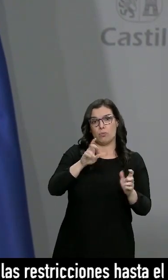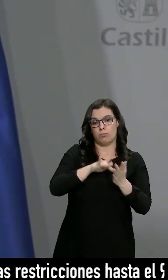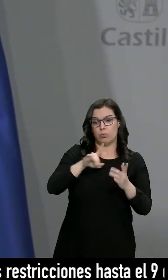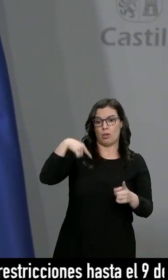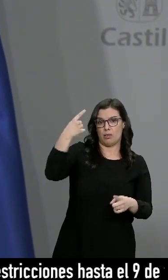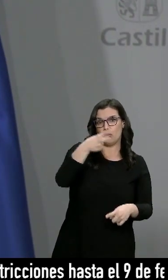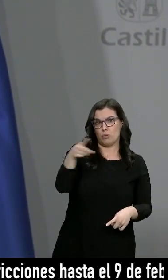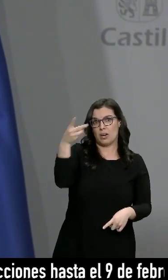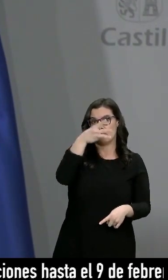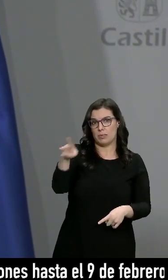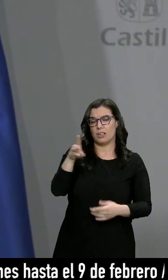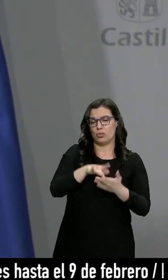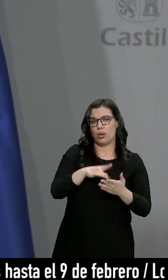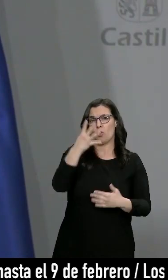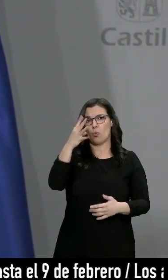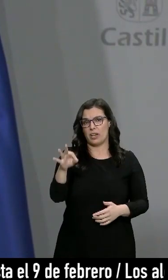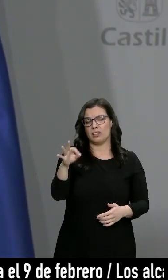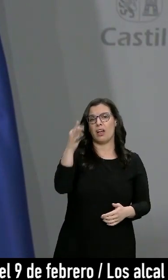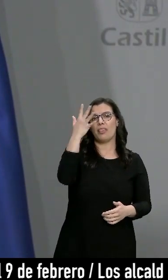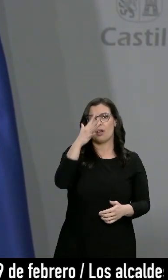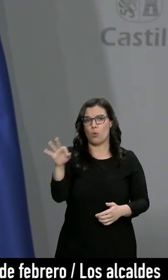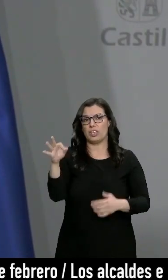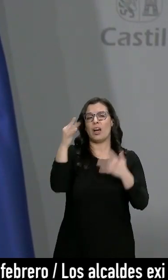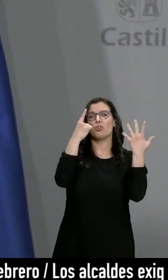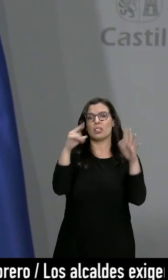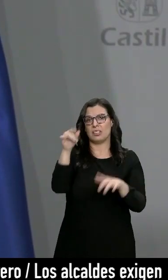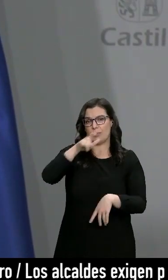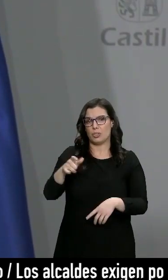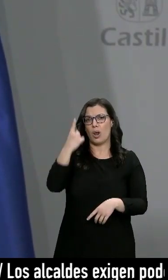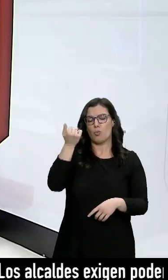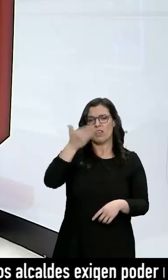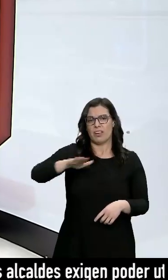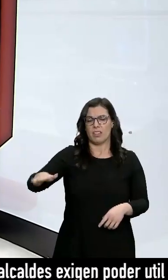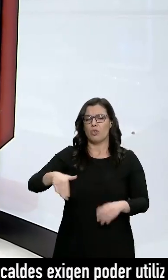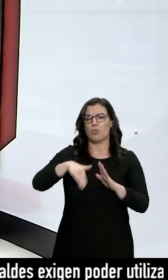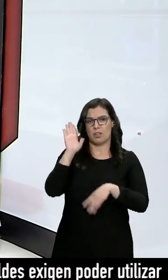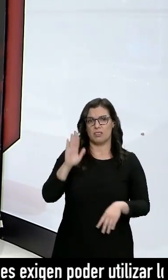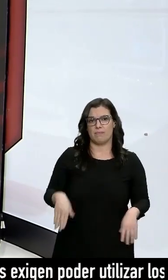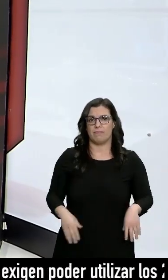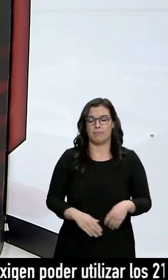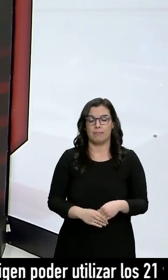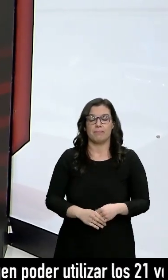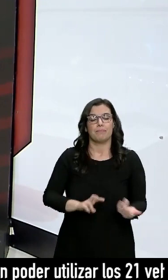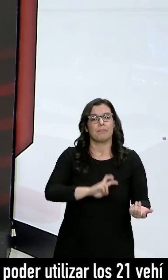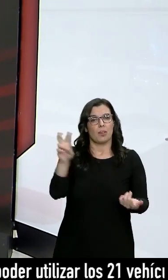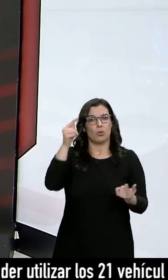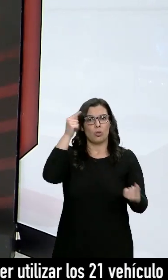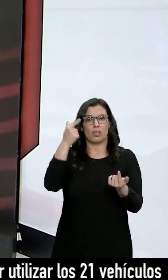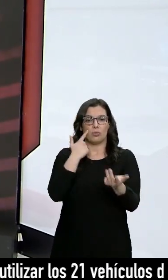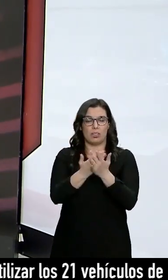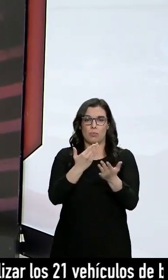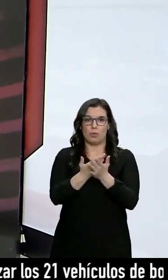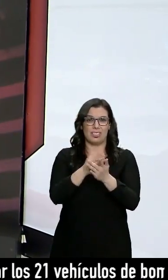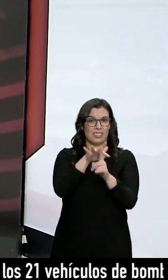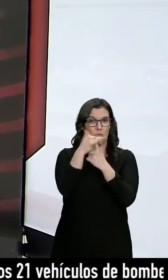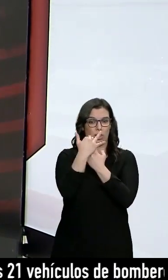semanas 40, 50 o 60 fallecimientos diarios o más. Y otro dato que muestra la situación en la que se